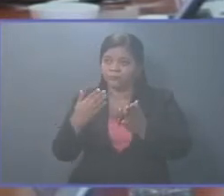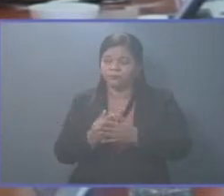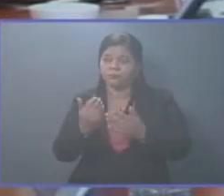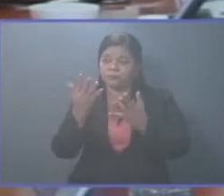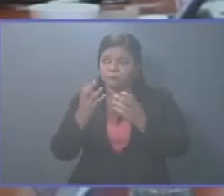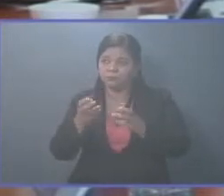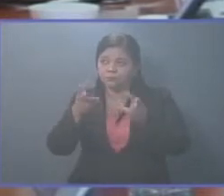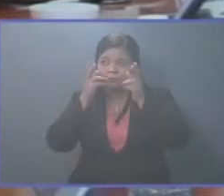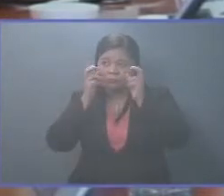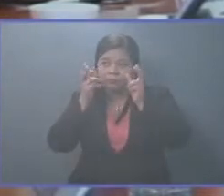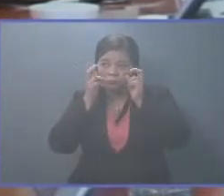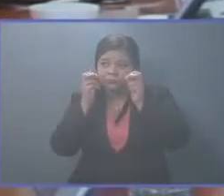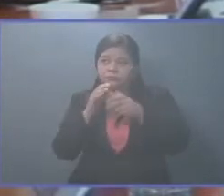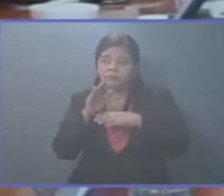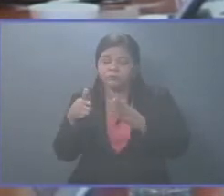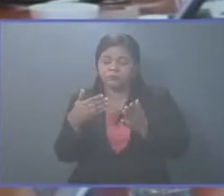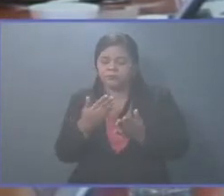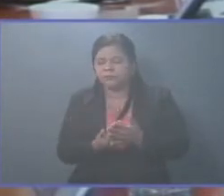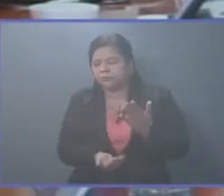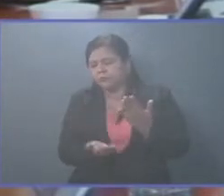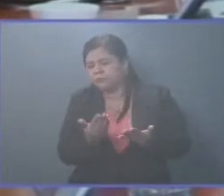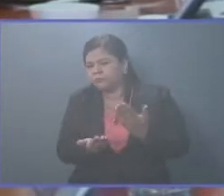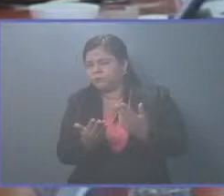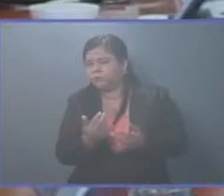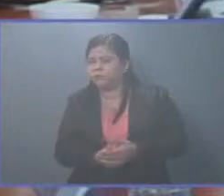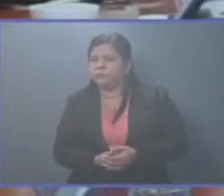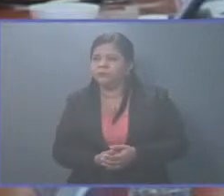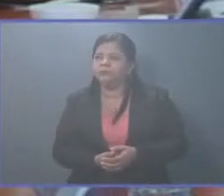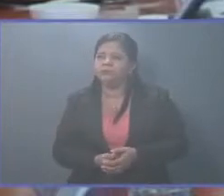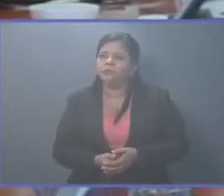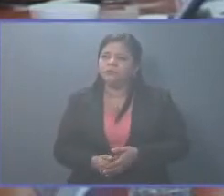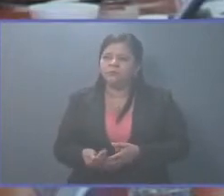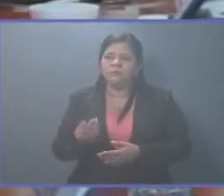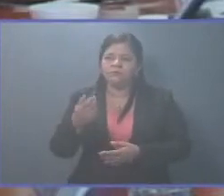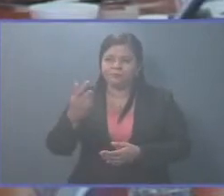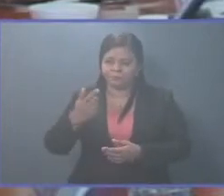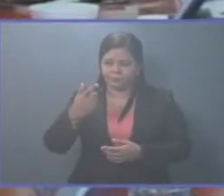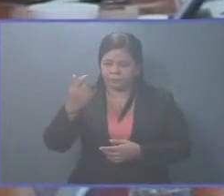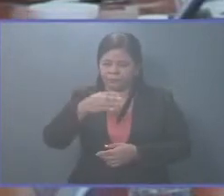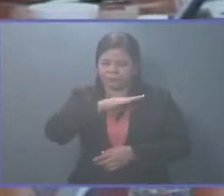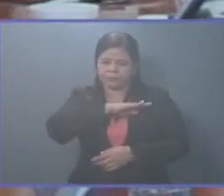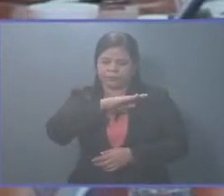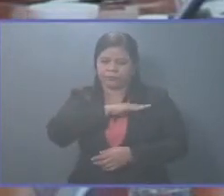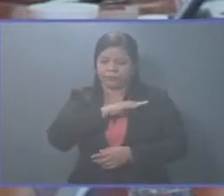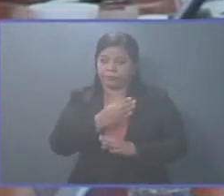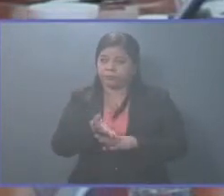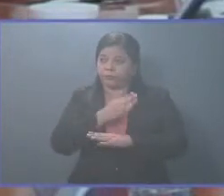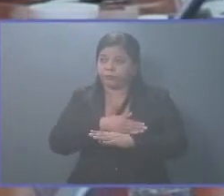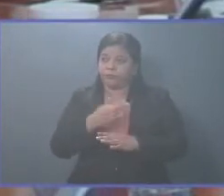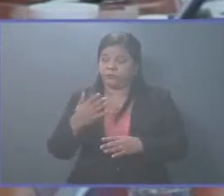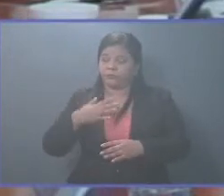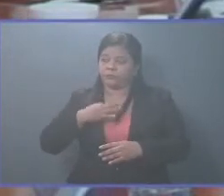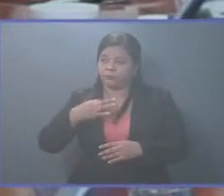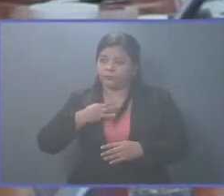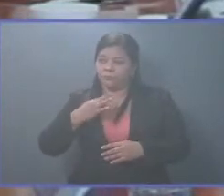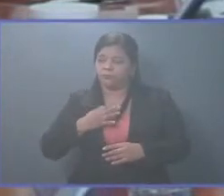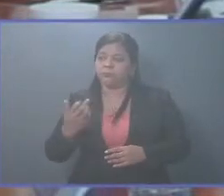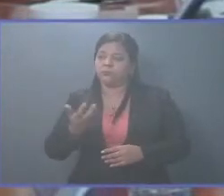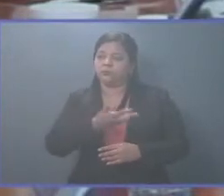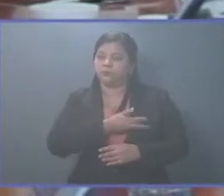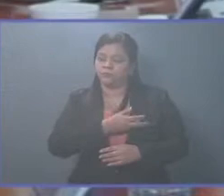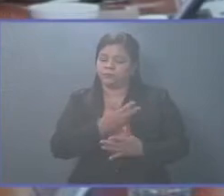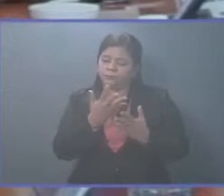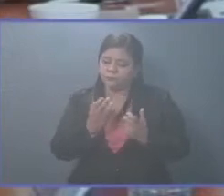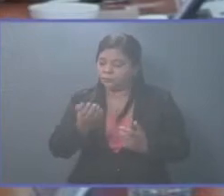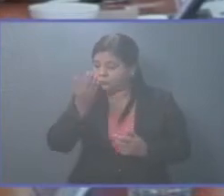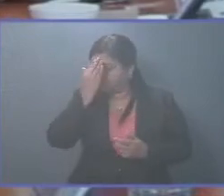escuchar al inicio, tal vez, eso fue en septiembre, que fue lo que nos invitaron a